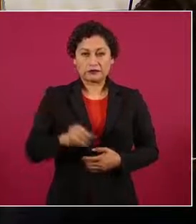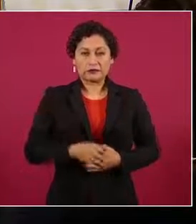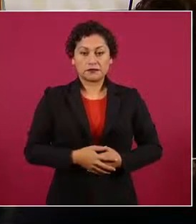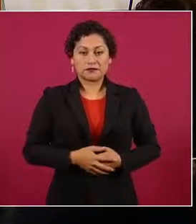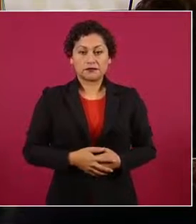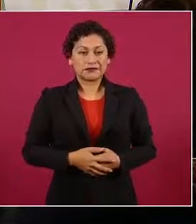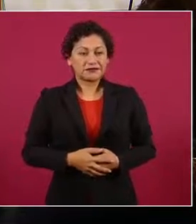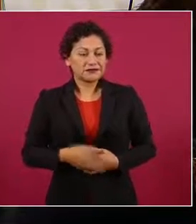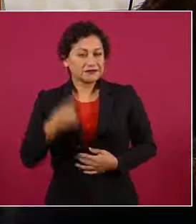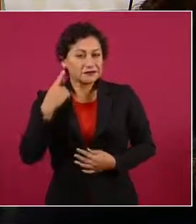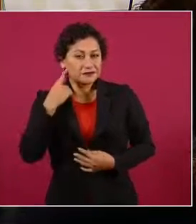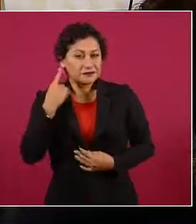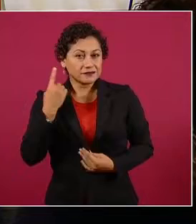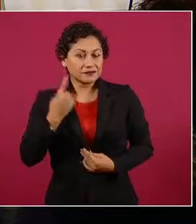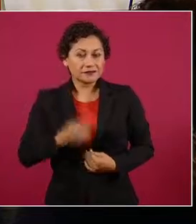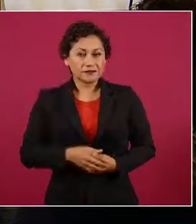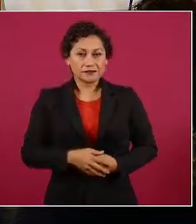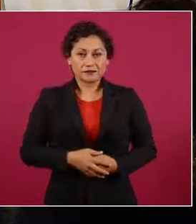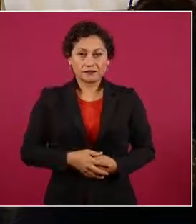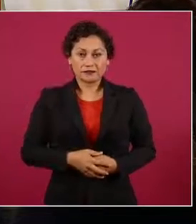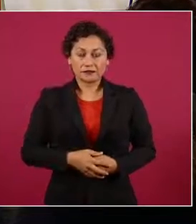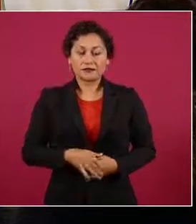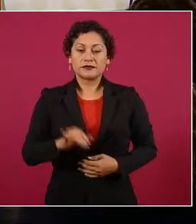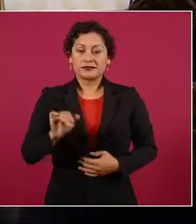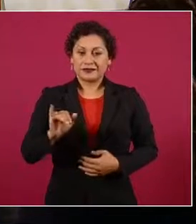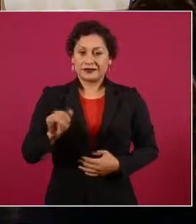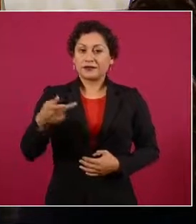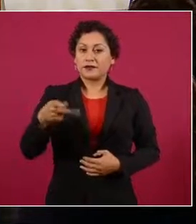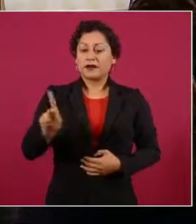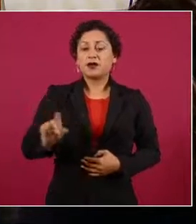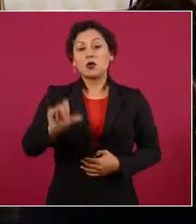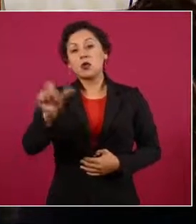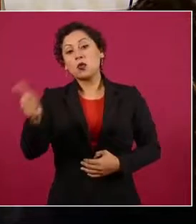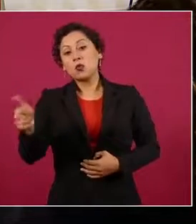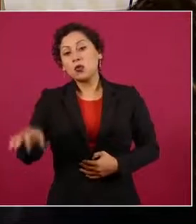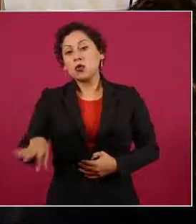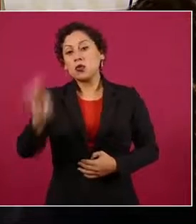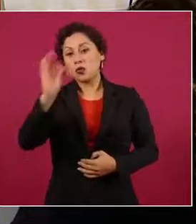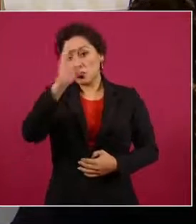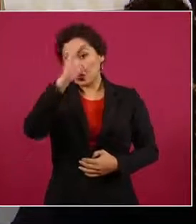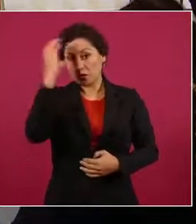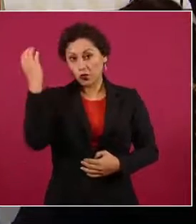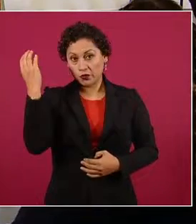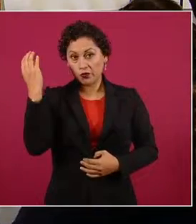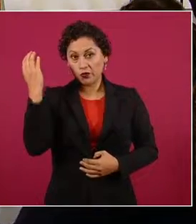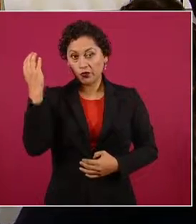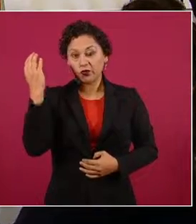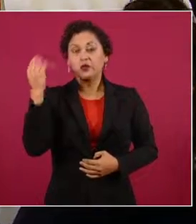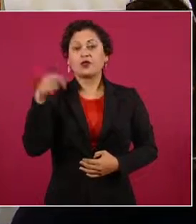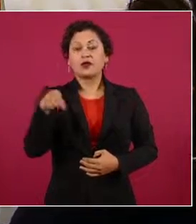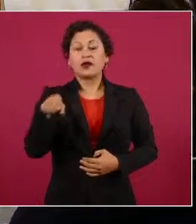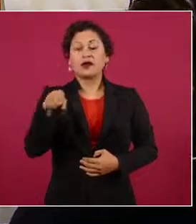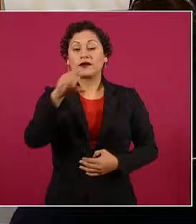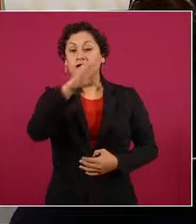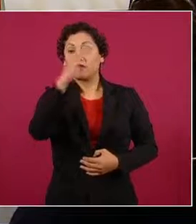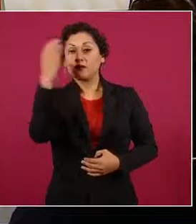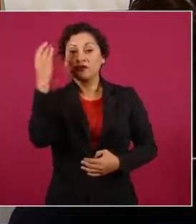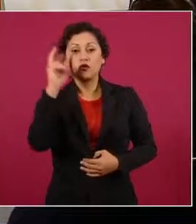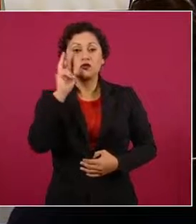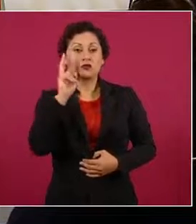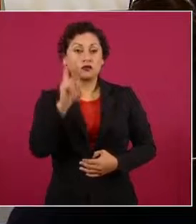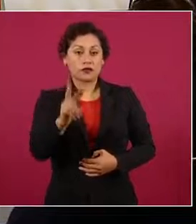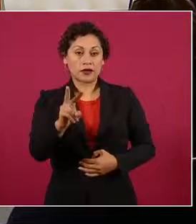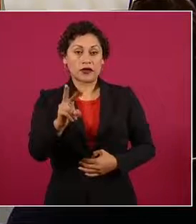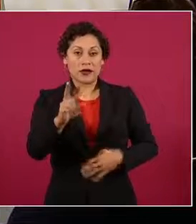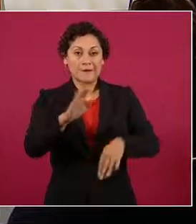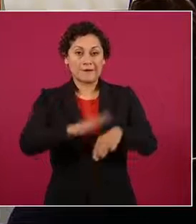Sí, pero hay otra en donde que es más parecido